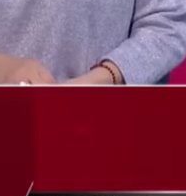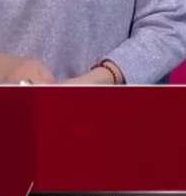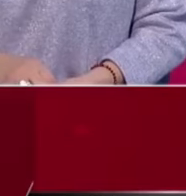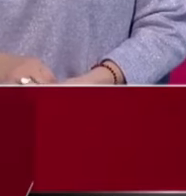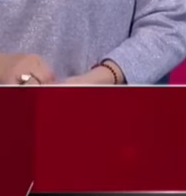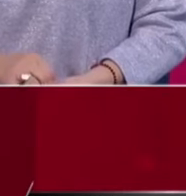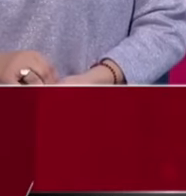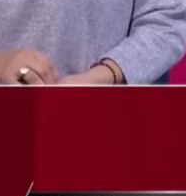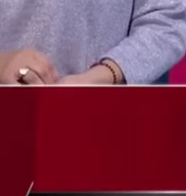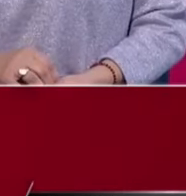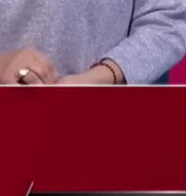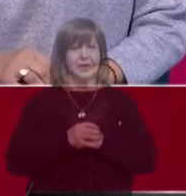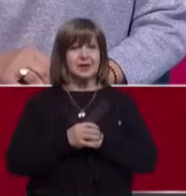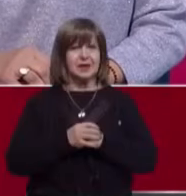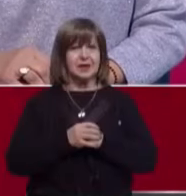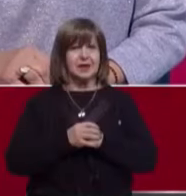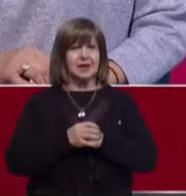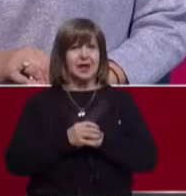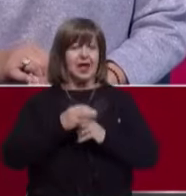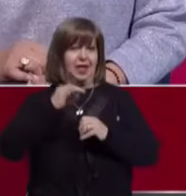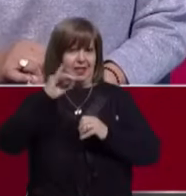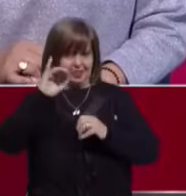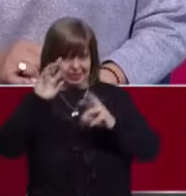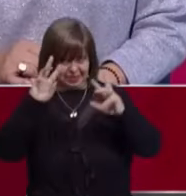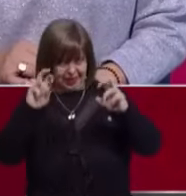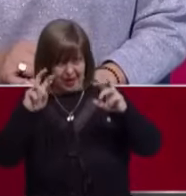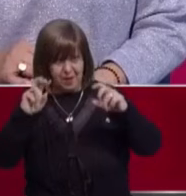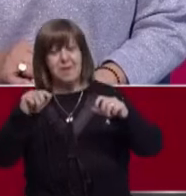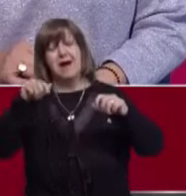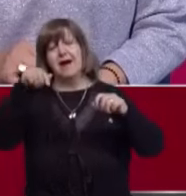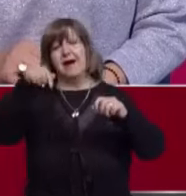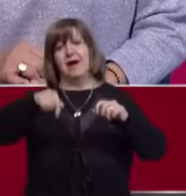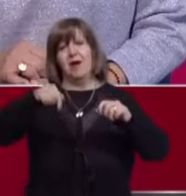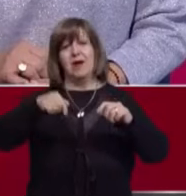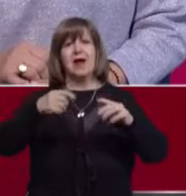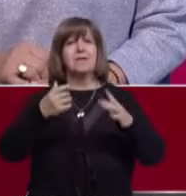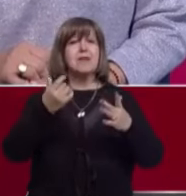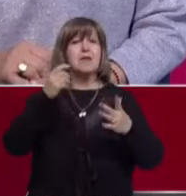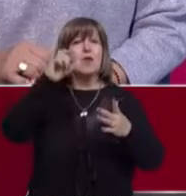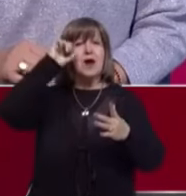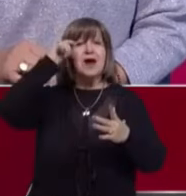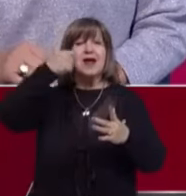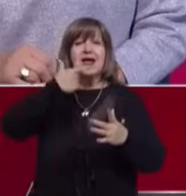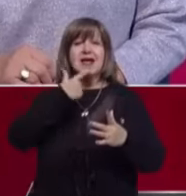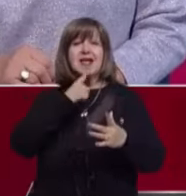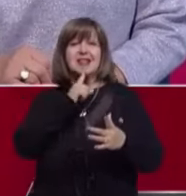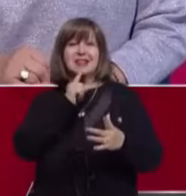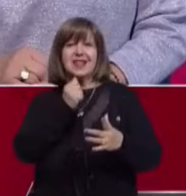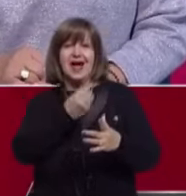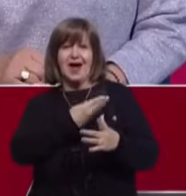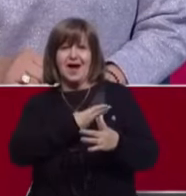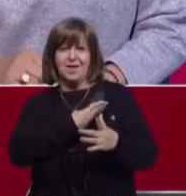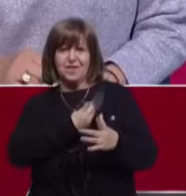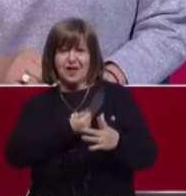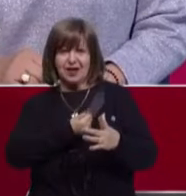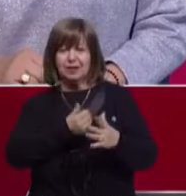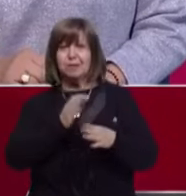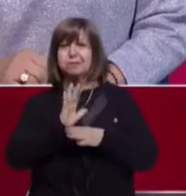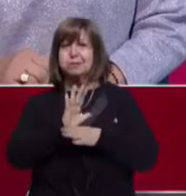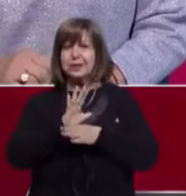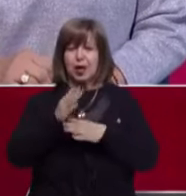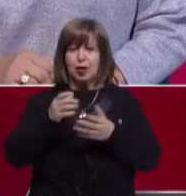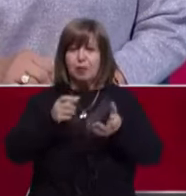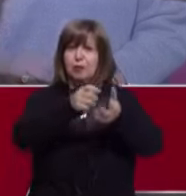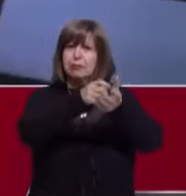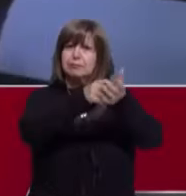momento, por ejemplo, se está dando una modalidad que es a través de la aplicación del TeamViewer. ¿Qué es esta aplicación? Es una aplicación del celular en la que los